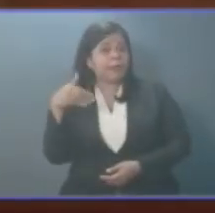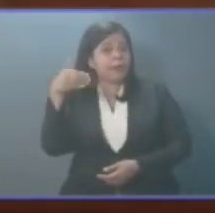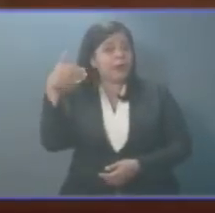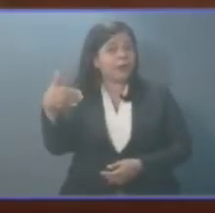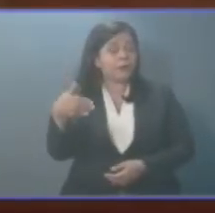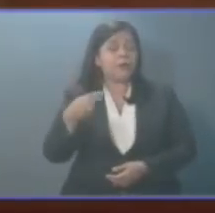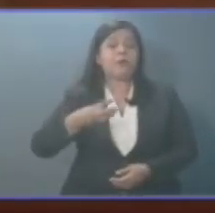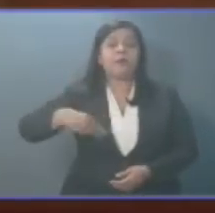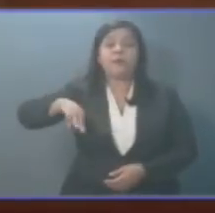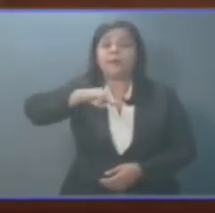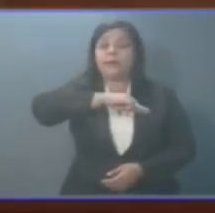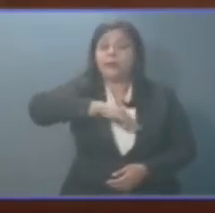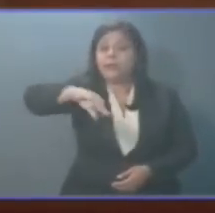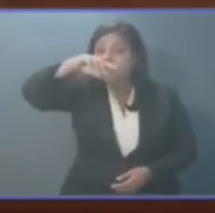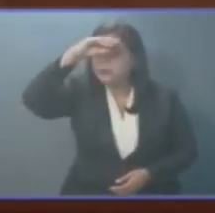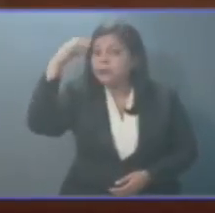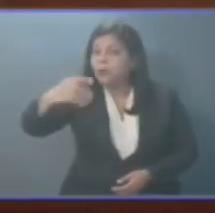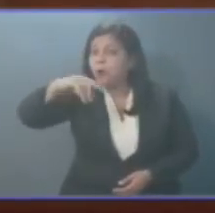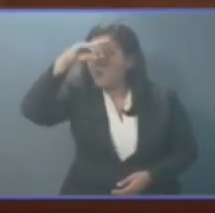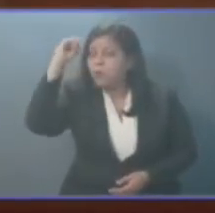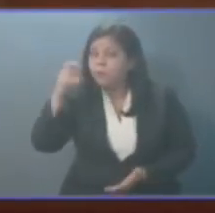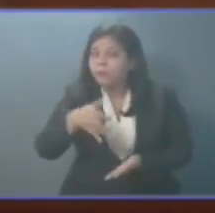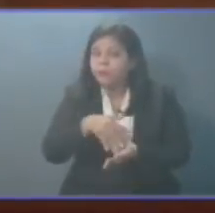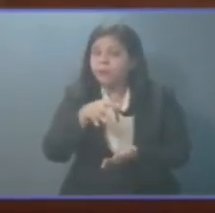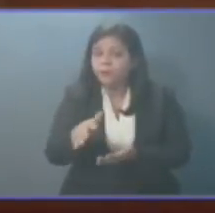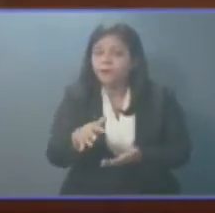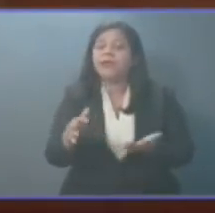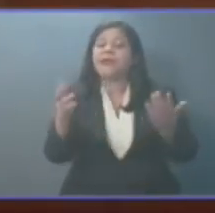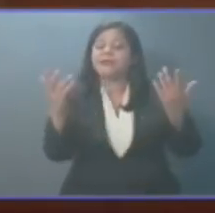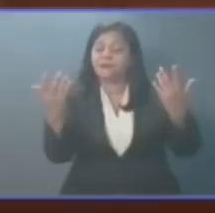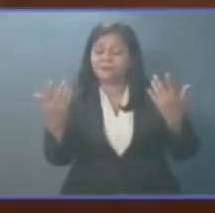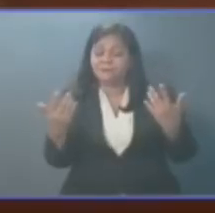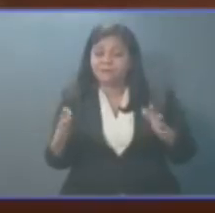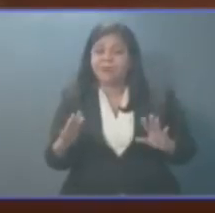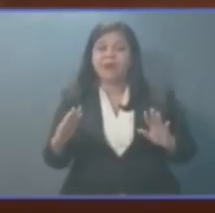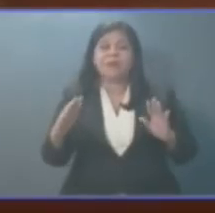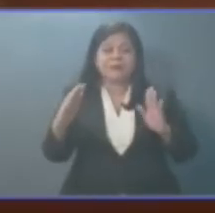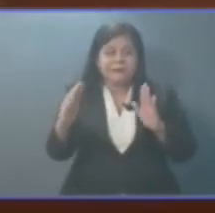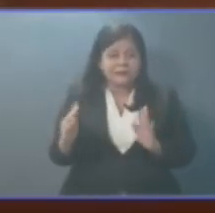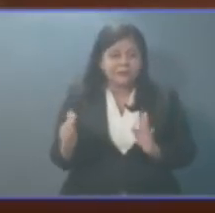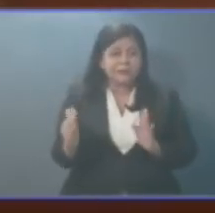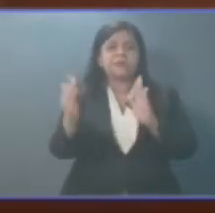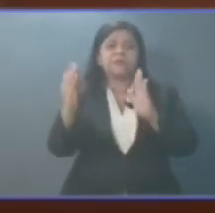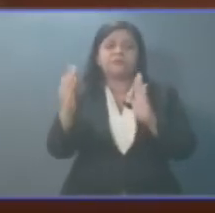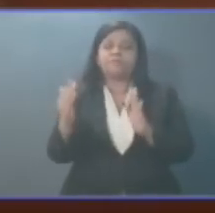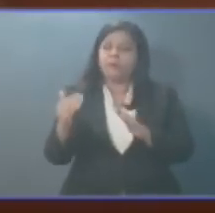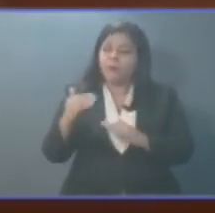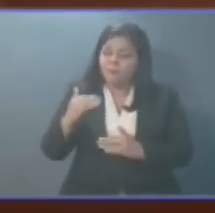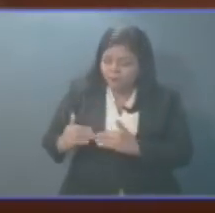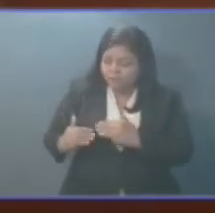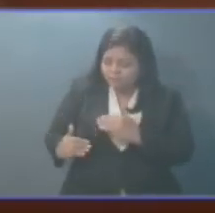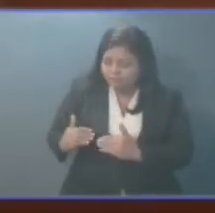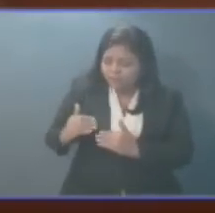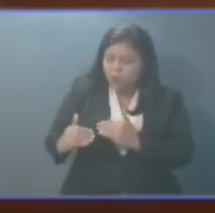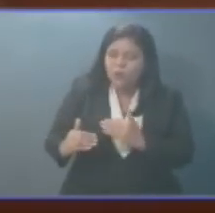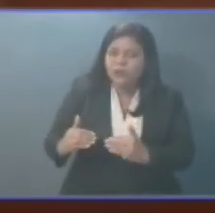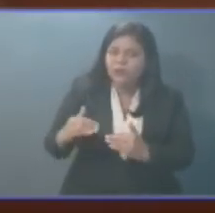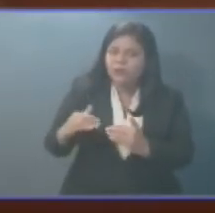el Ministerio de Obras Públicas y de Transporte ha atravesado un profundo y necesario proceso de